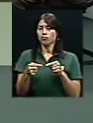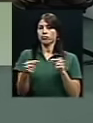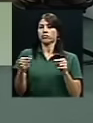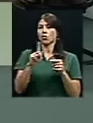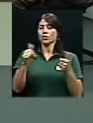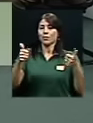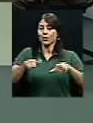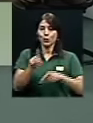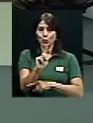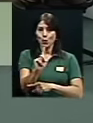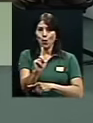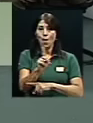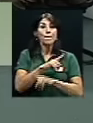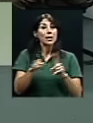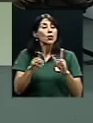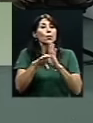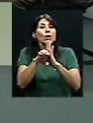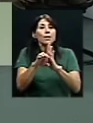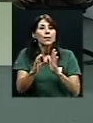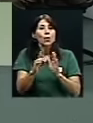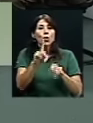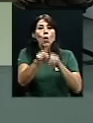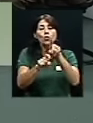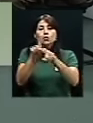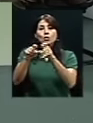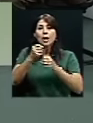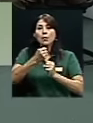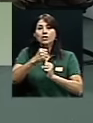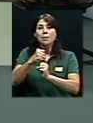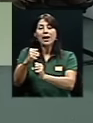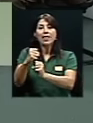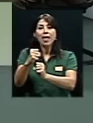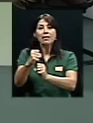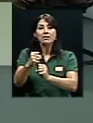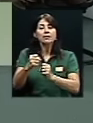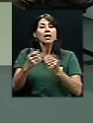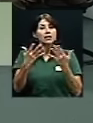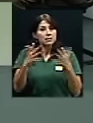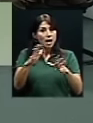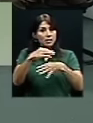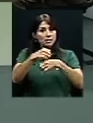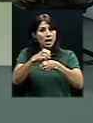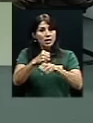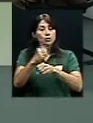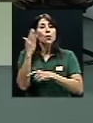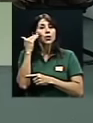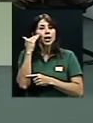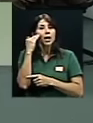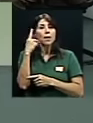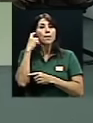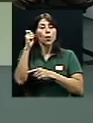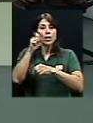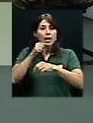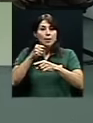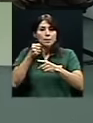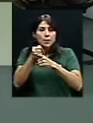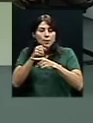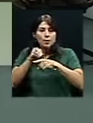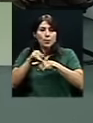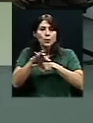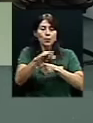por ejemplo, la consulta a las municipalidades se ha hecho porque tiene implicaciones para los gobiernos locales. O sea, se le